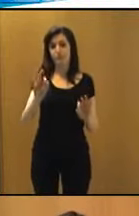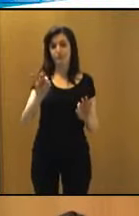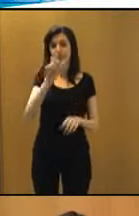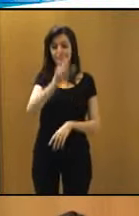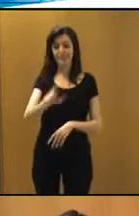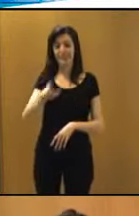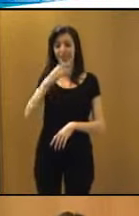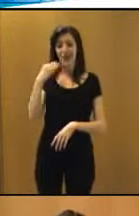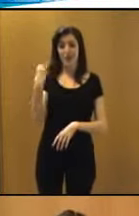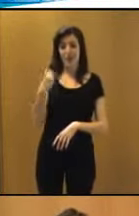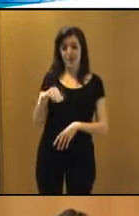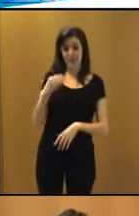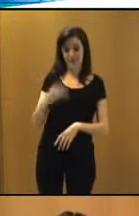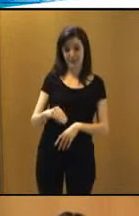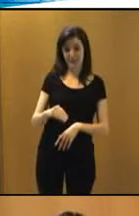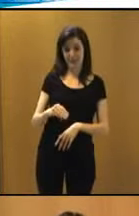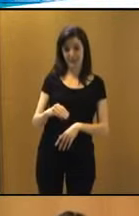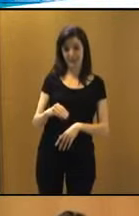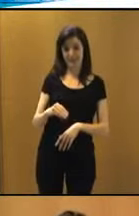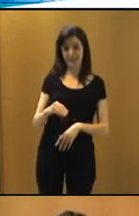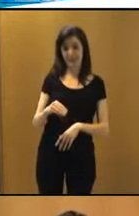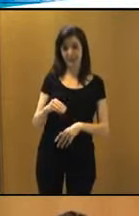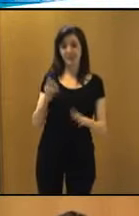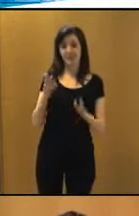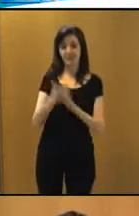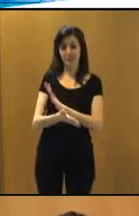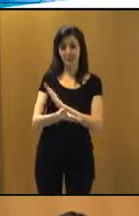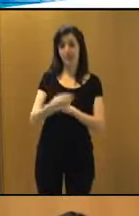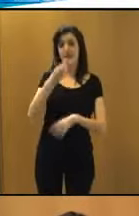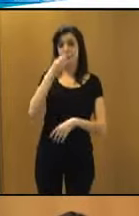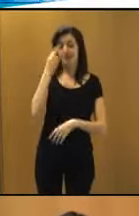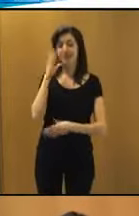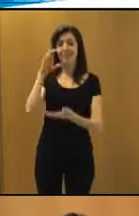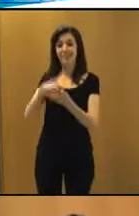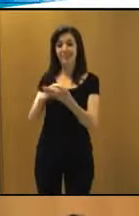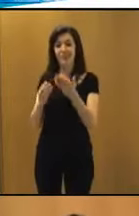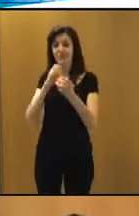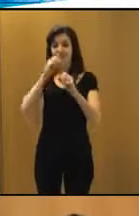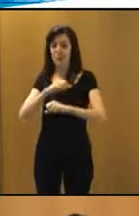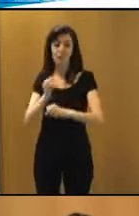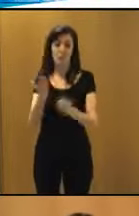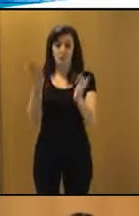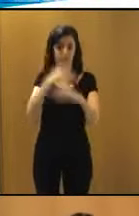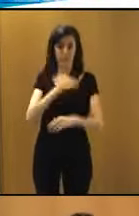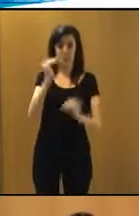cuanto más jóvenes son, menor es el interés en asistir a estos